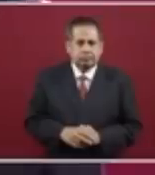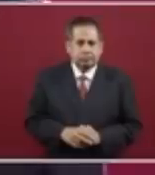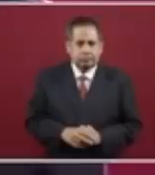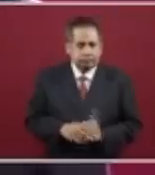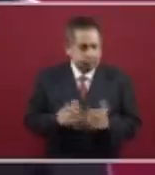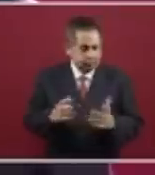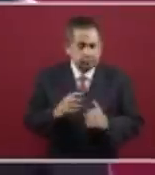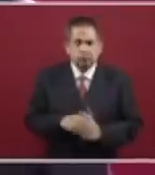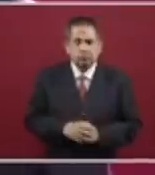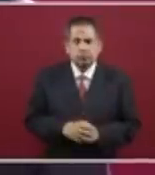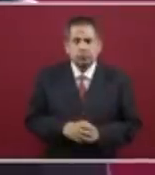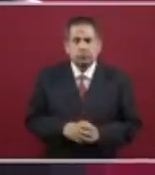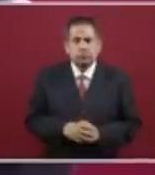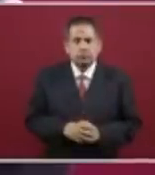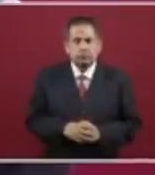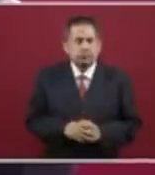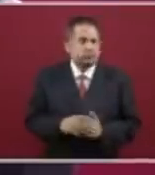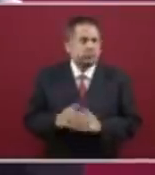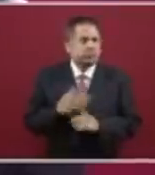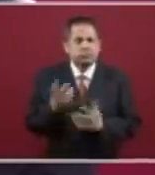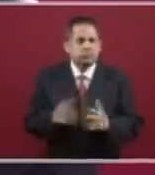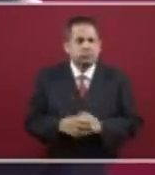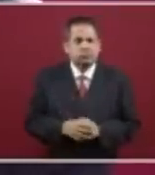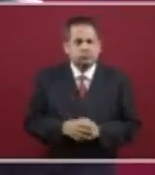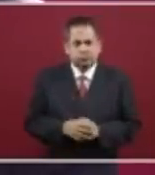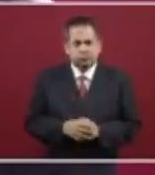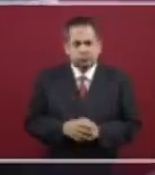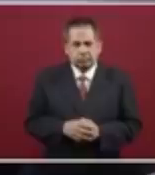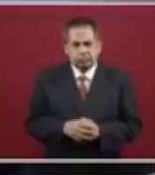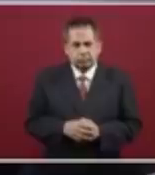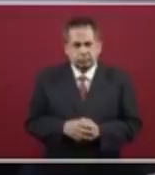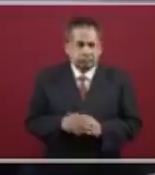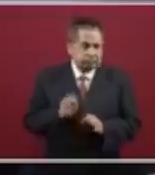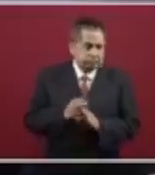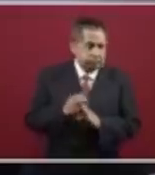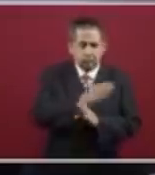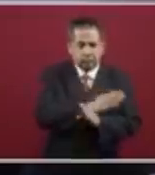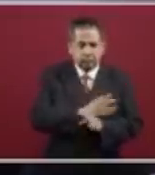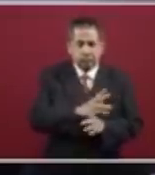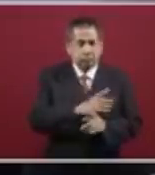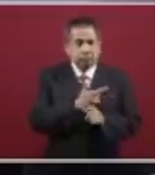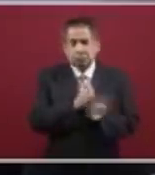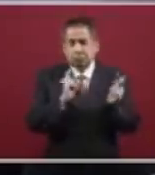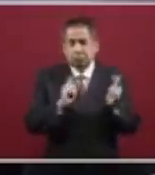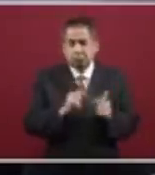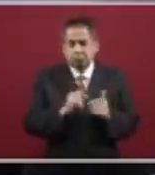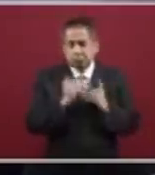O porque antes no había límite